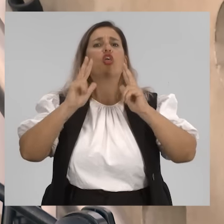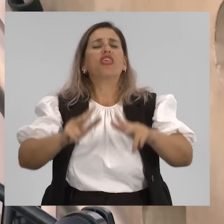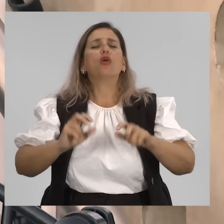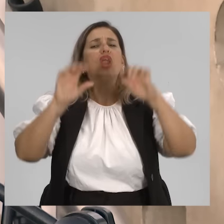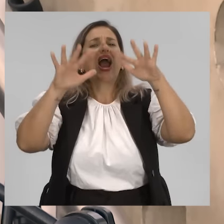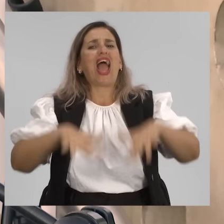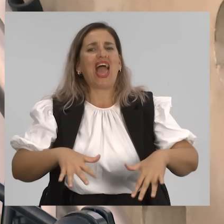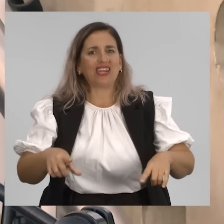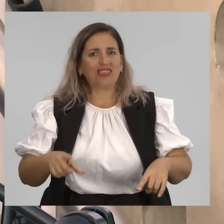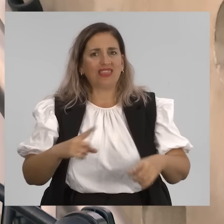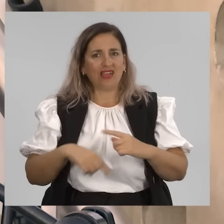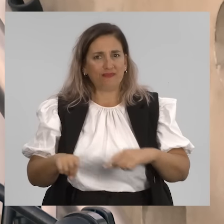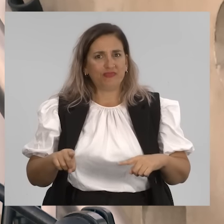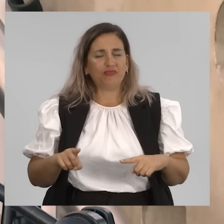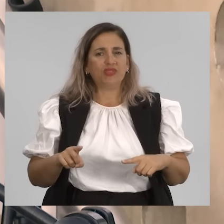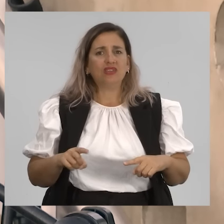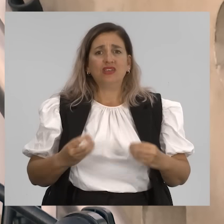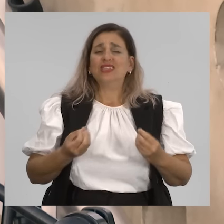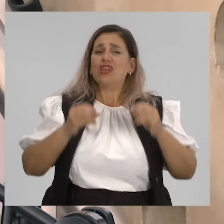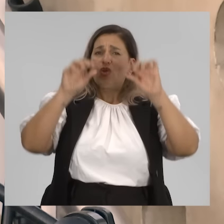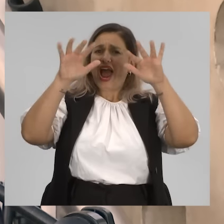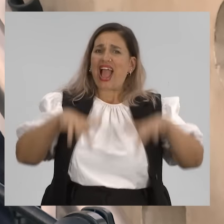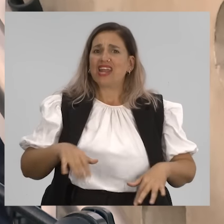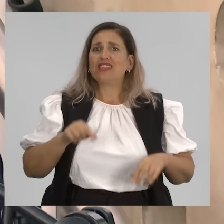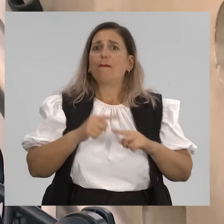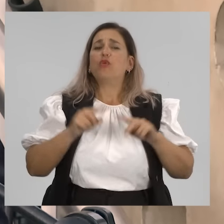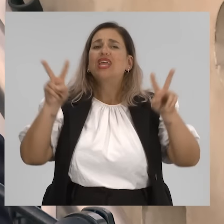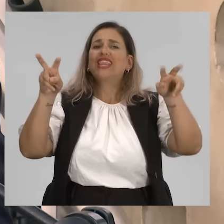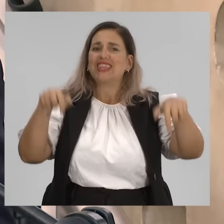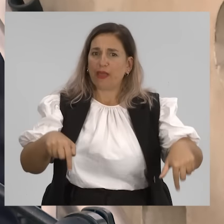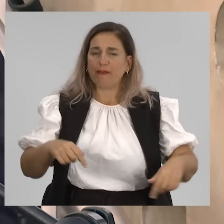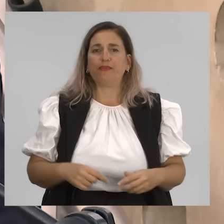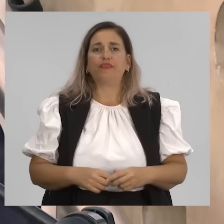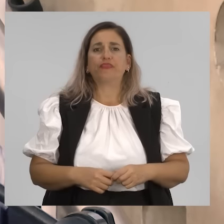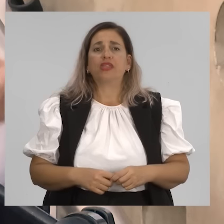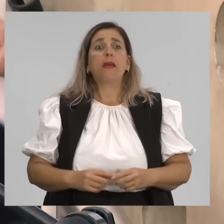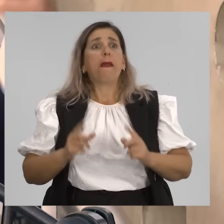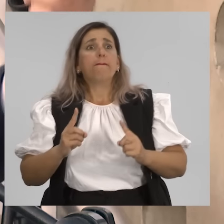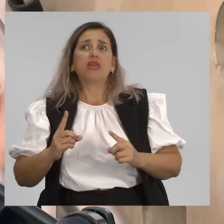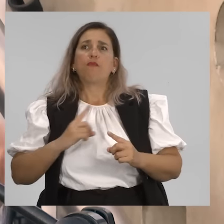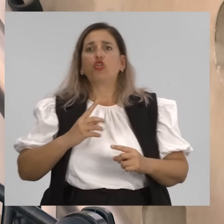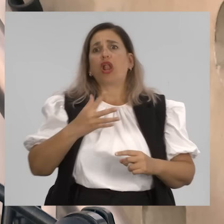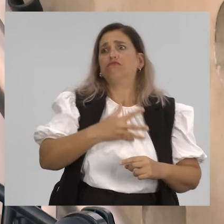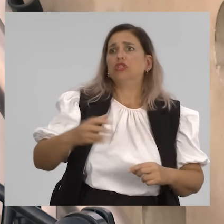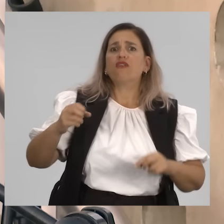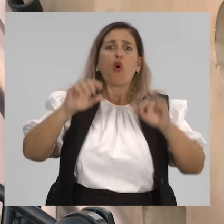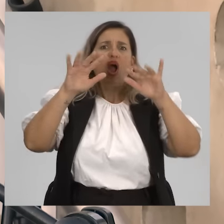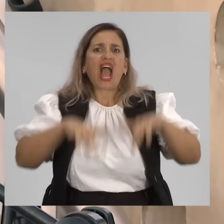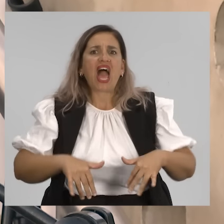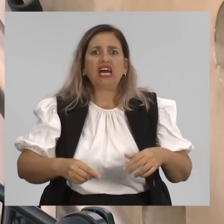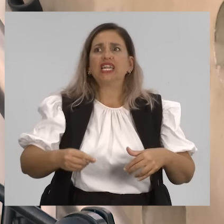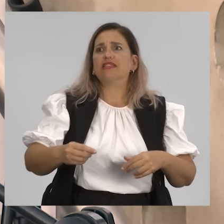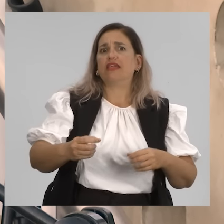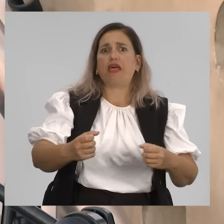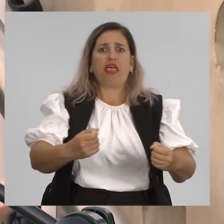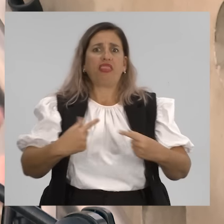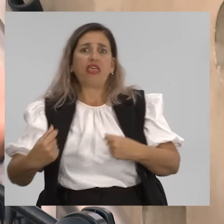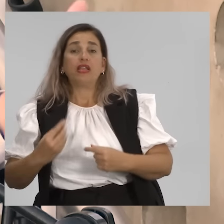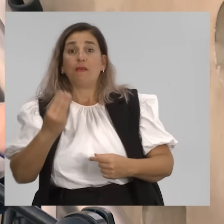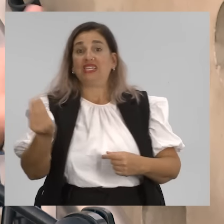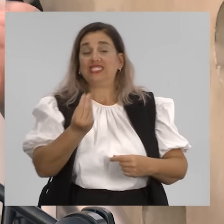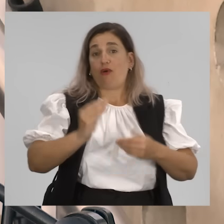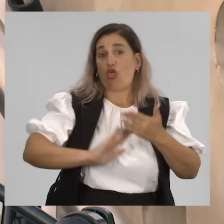carta, vos. Yo te di una carta por este tema. Así como me llevo otras cartas. Así